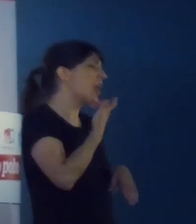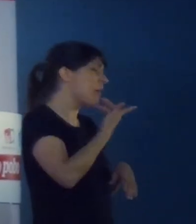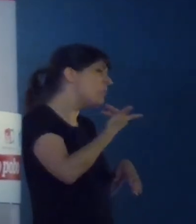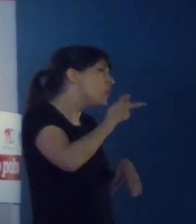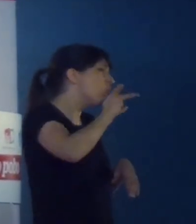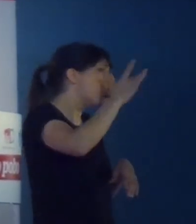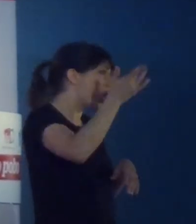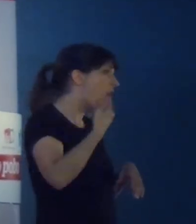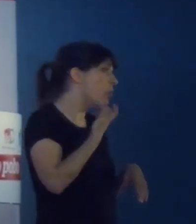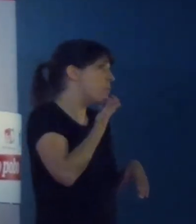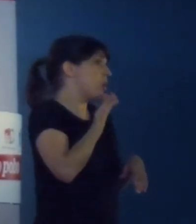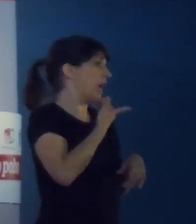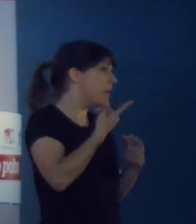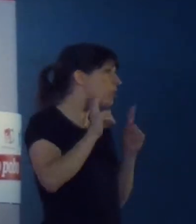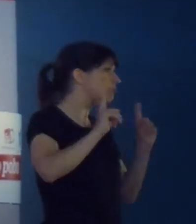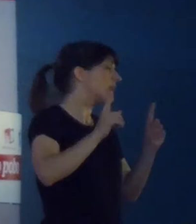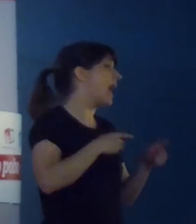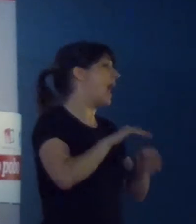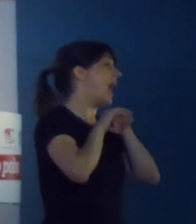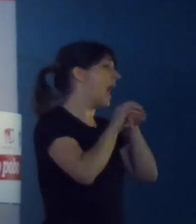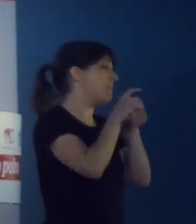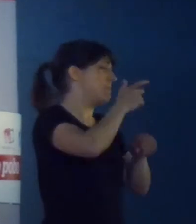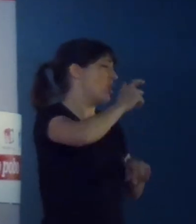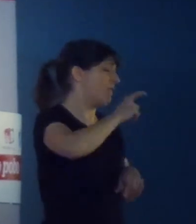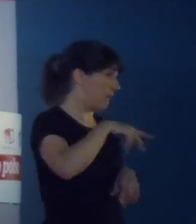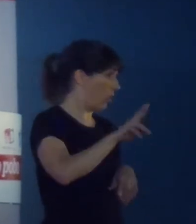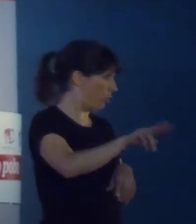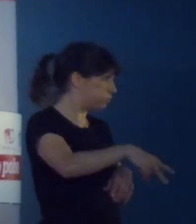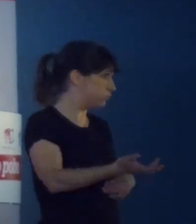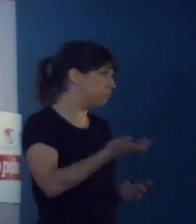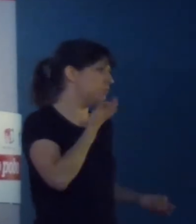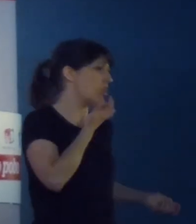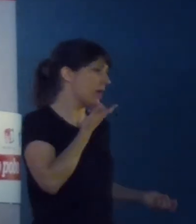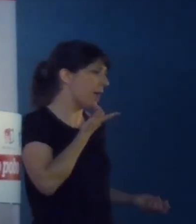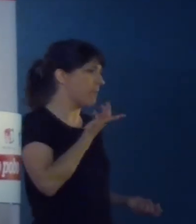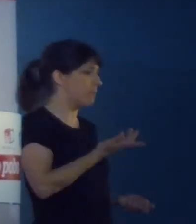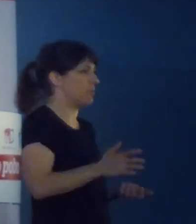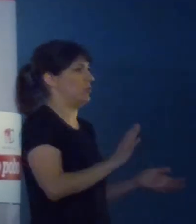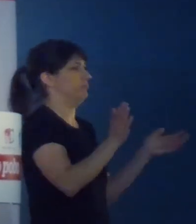conmigo mediante. Esa violencia na planeta, que sí que violencia.